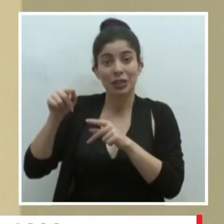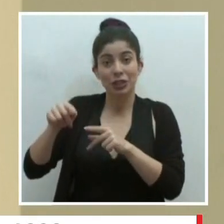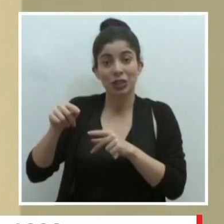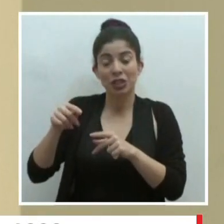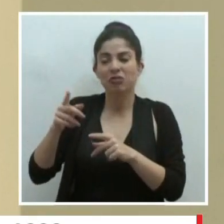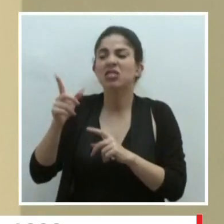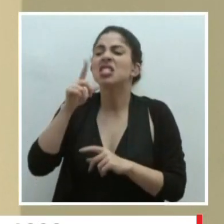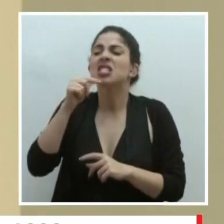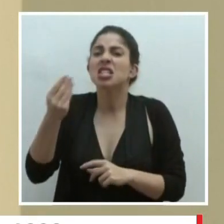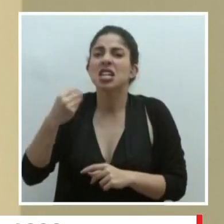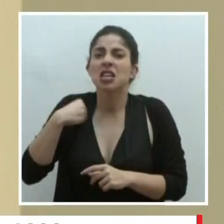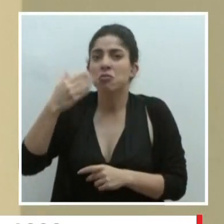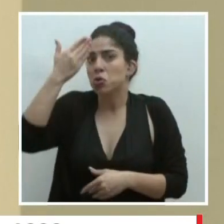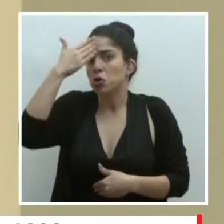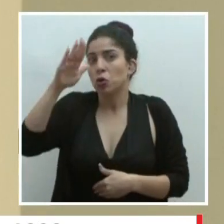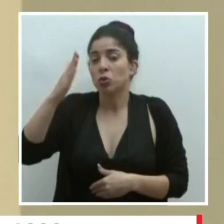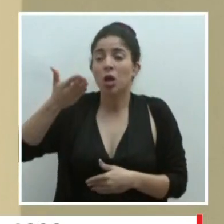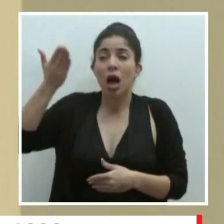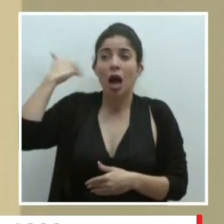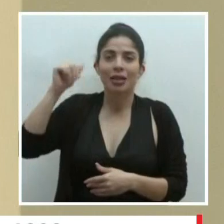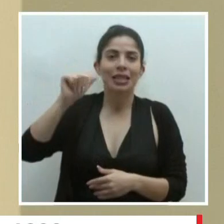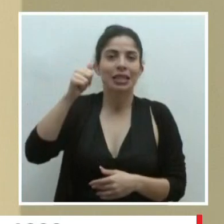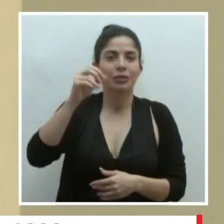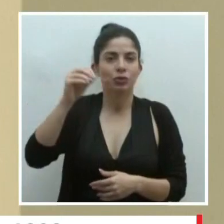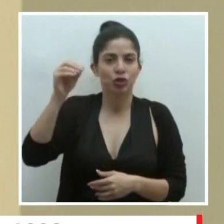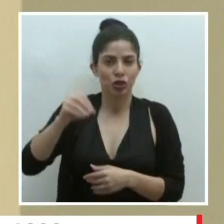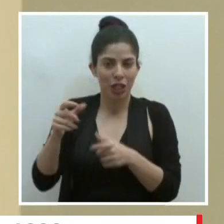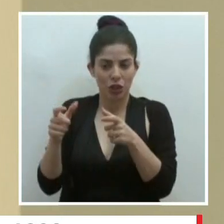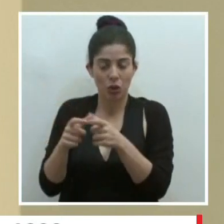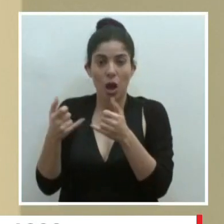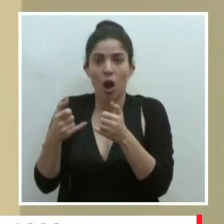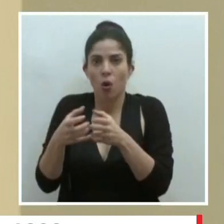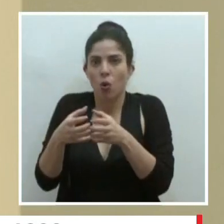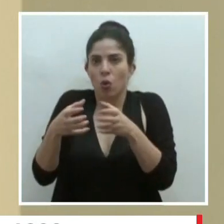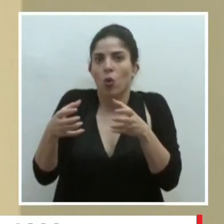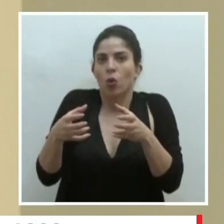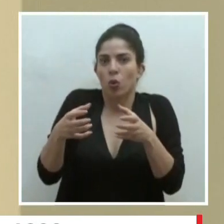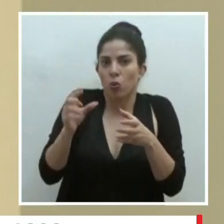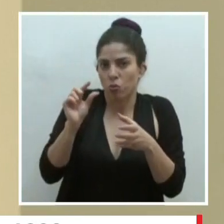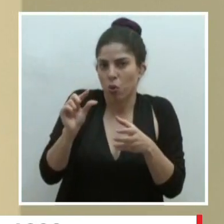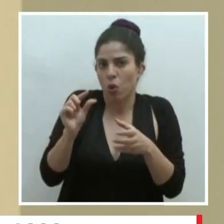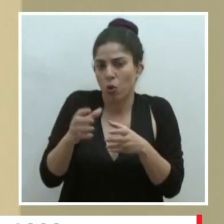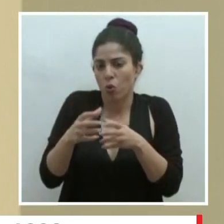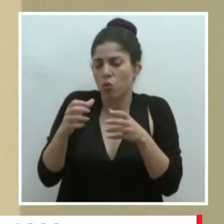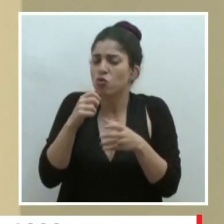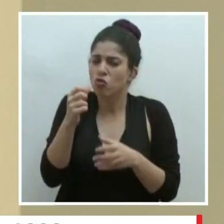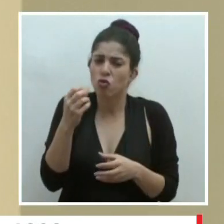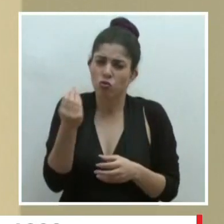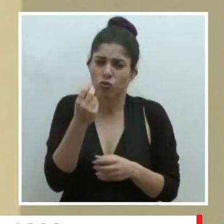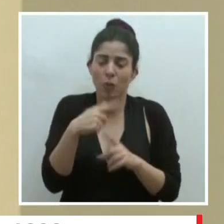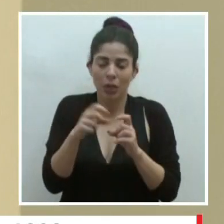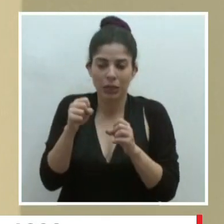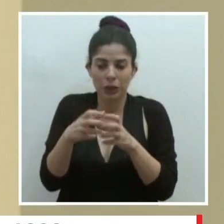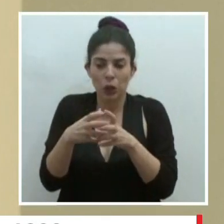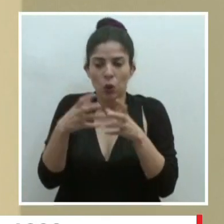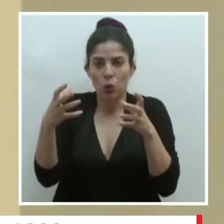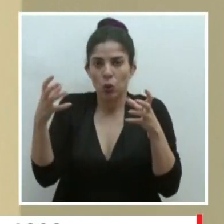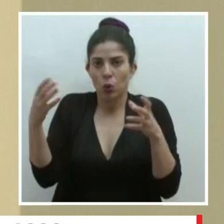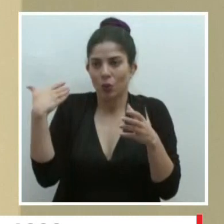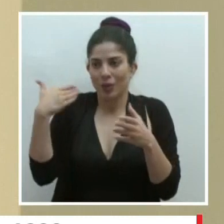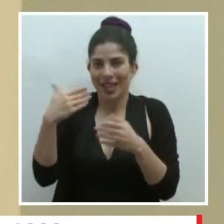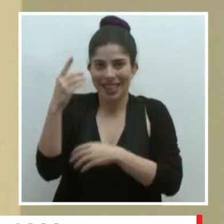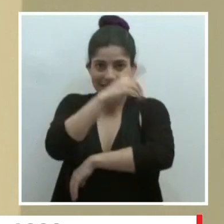el nexo, que rondaba aproximadamente el 10%. Ha subido un poco, no sustancialmente, pero sí ha subido un poco en los